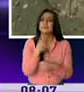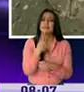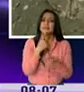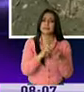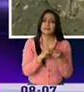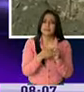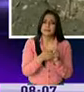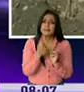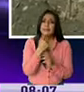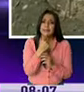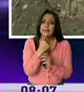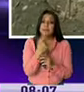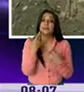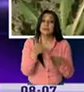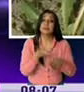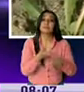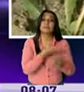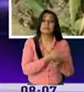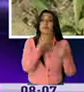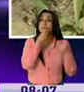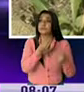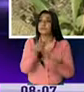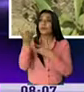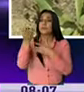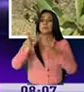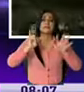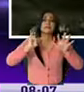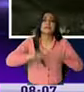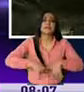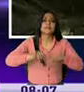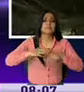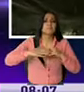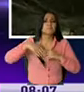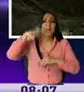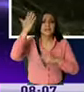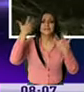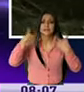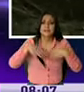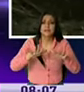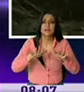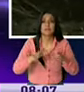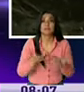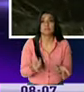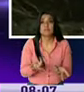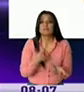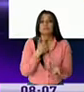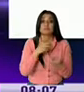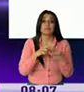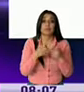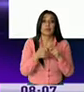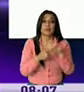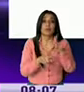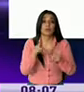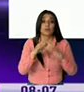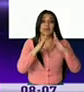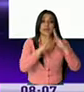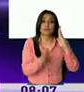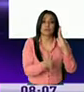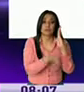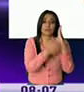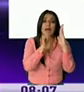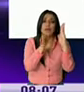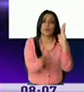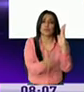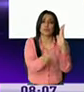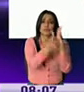se haya informado sobre esto hace más de 6 meses a las autoridades y se están afectando algunas viviendas. Por favor, evitemos cualquier